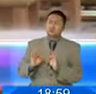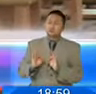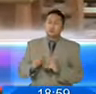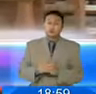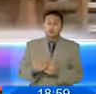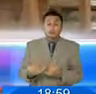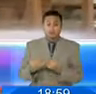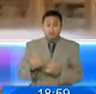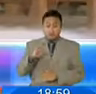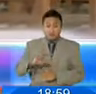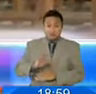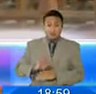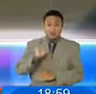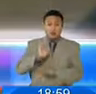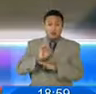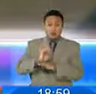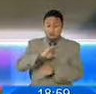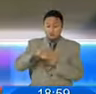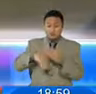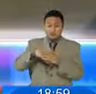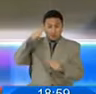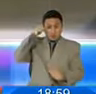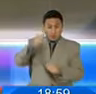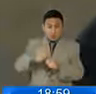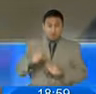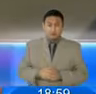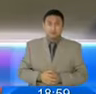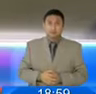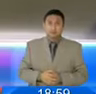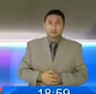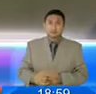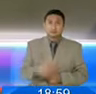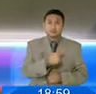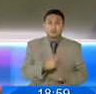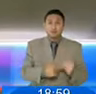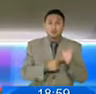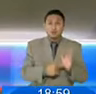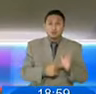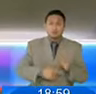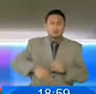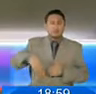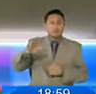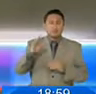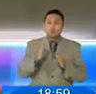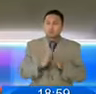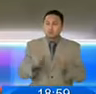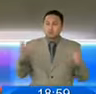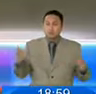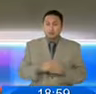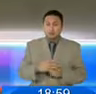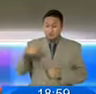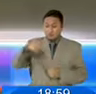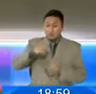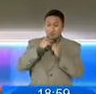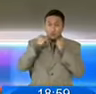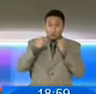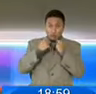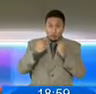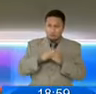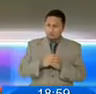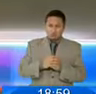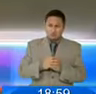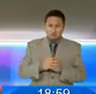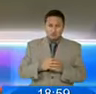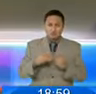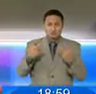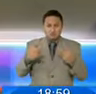imborrable la historia del país deja precisamente no solo a nosotros los obispos no solo